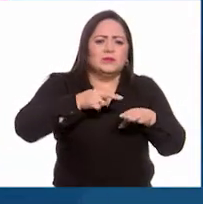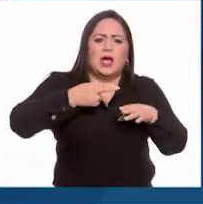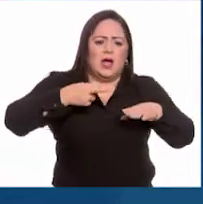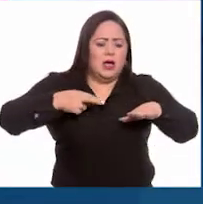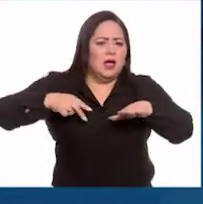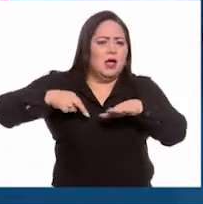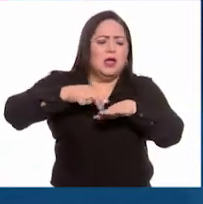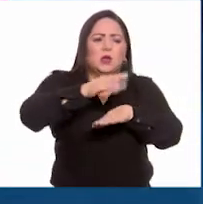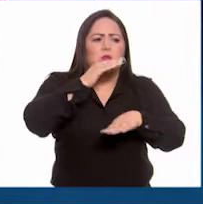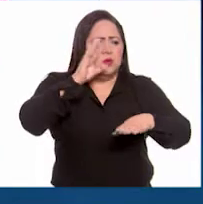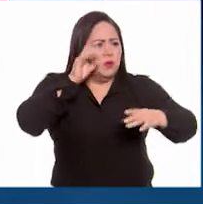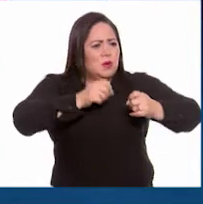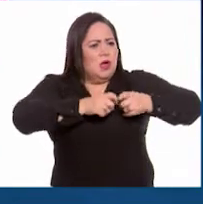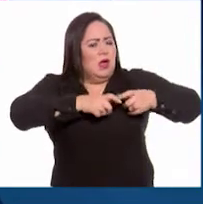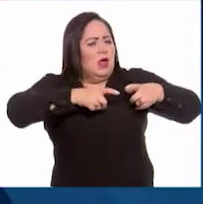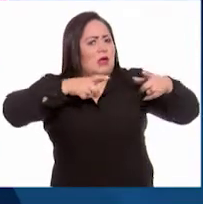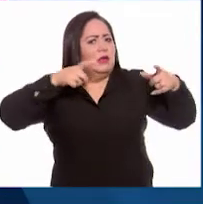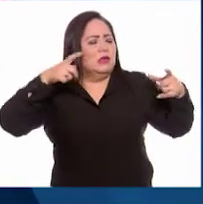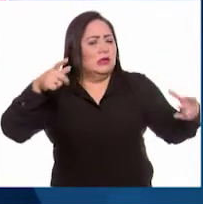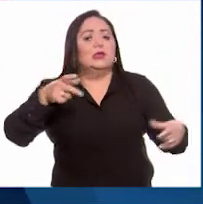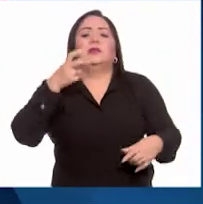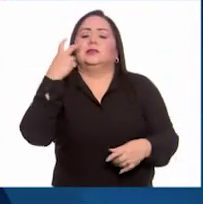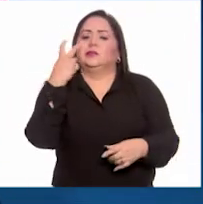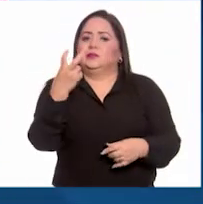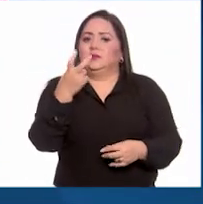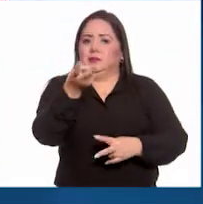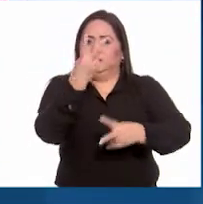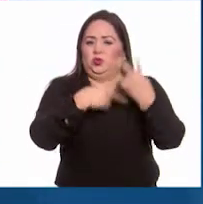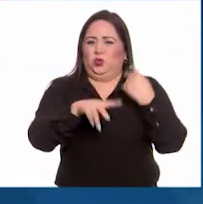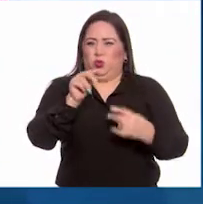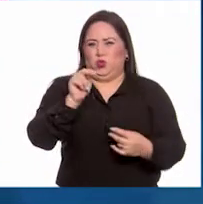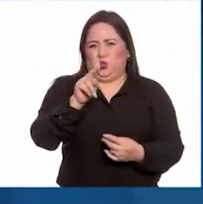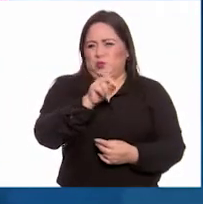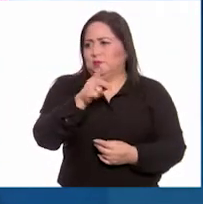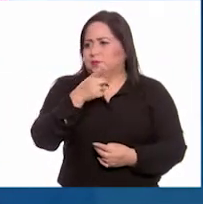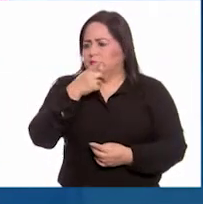estaba muy grande. Entonces vino la tusa y le dijo: